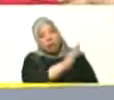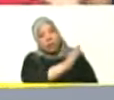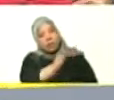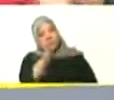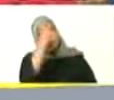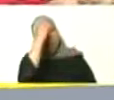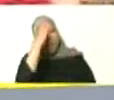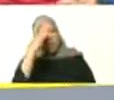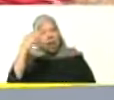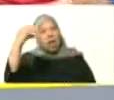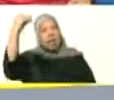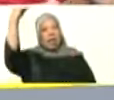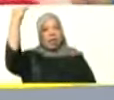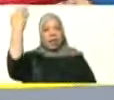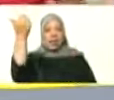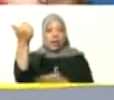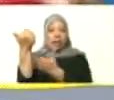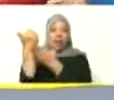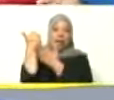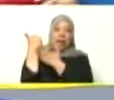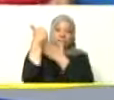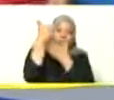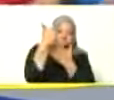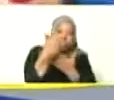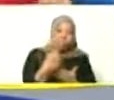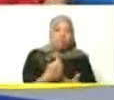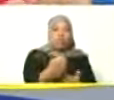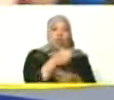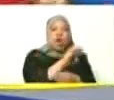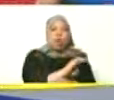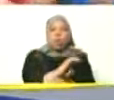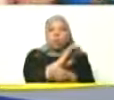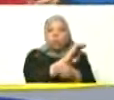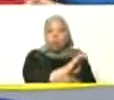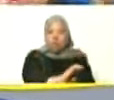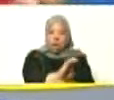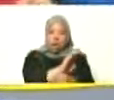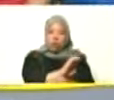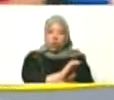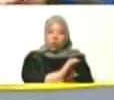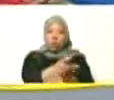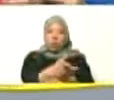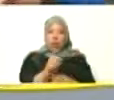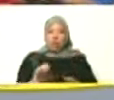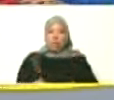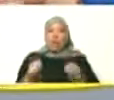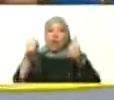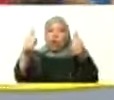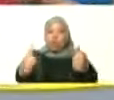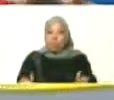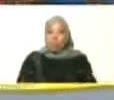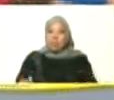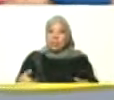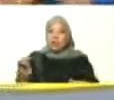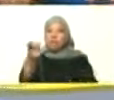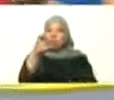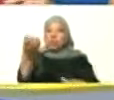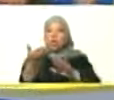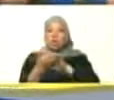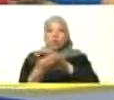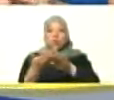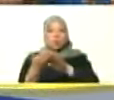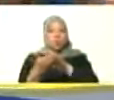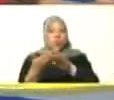nosotros siempre para protegernos, para abrirnos los caminos. Vamos con